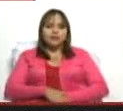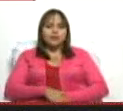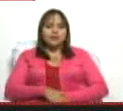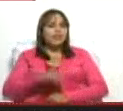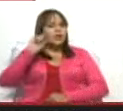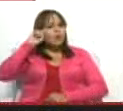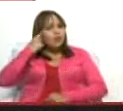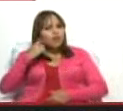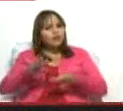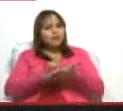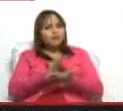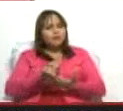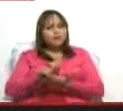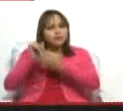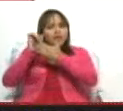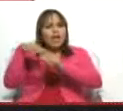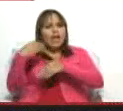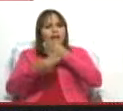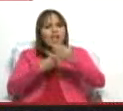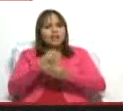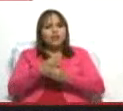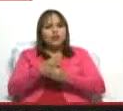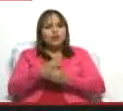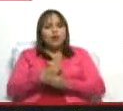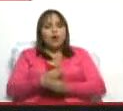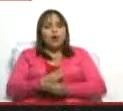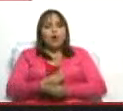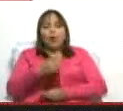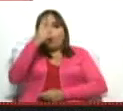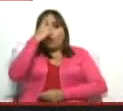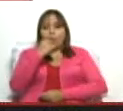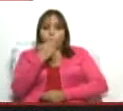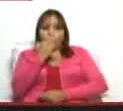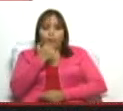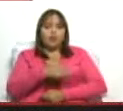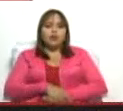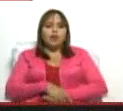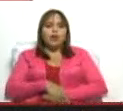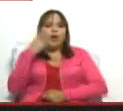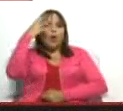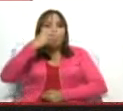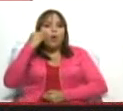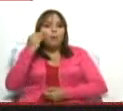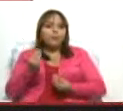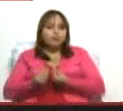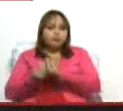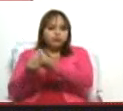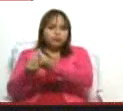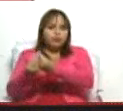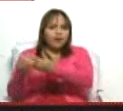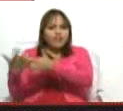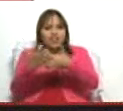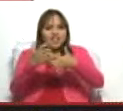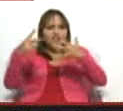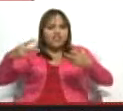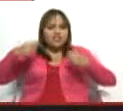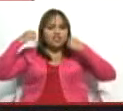la gesta heroica de José Félix Rivas y los jóvenes que lo acompañaron, la batalla de la